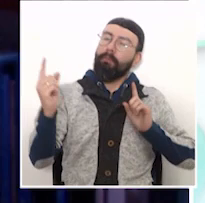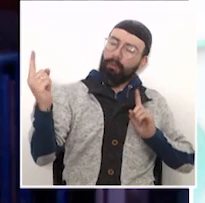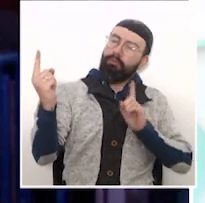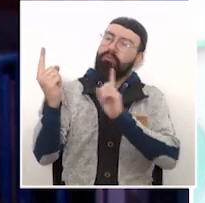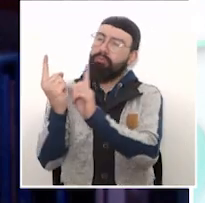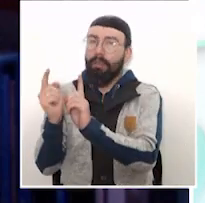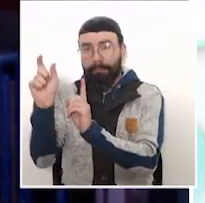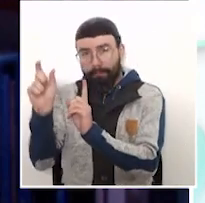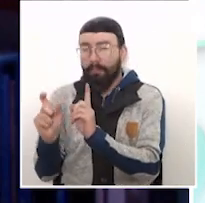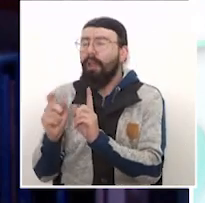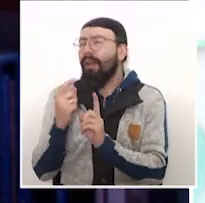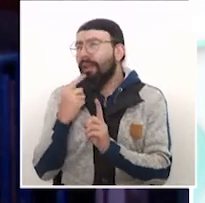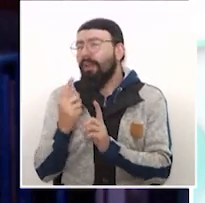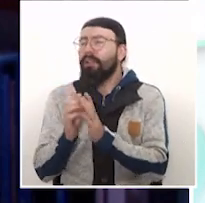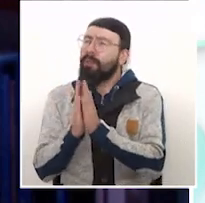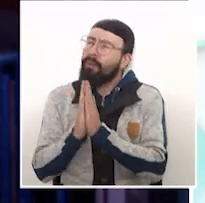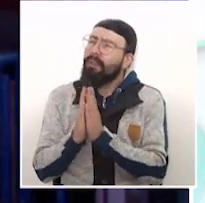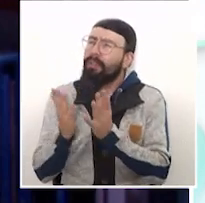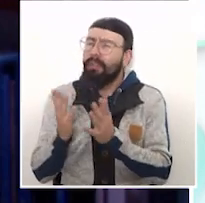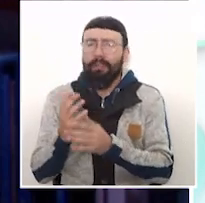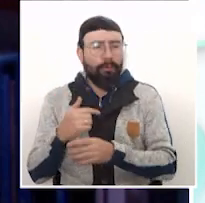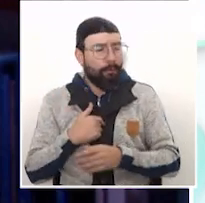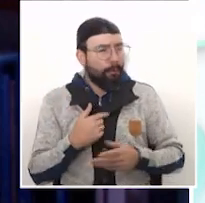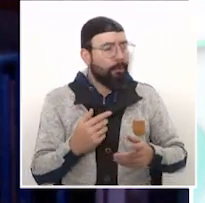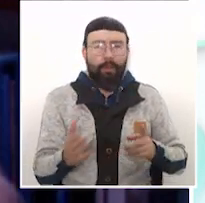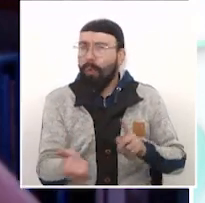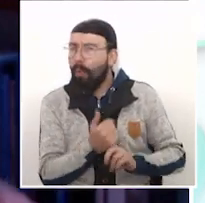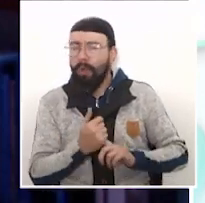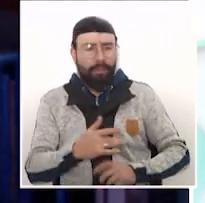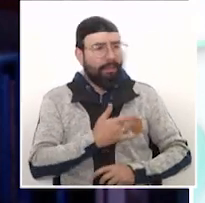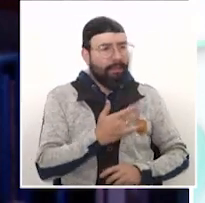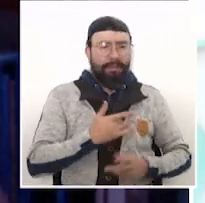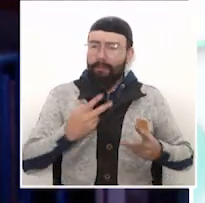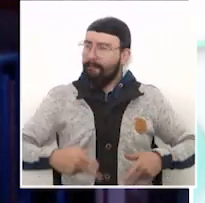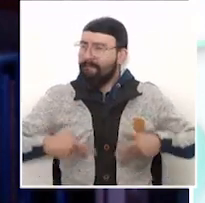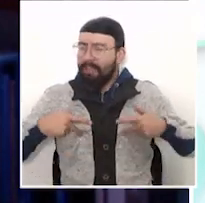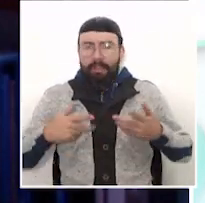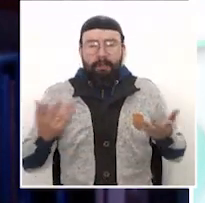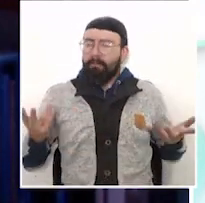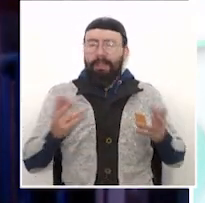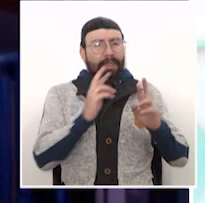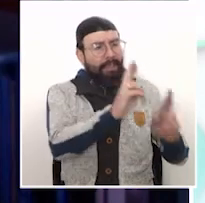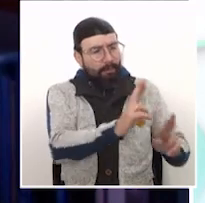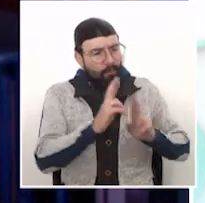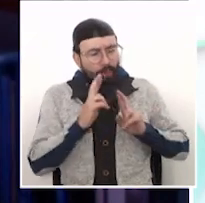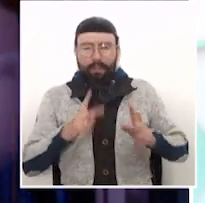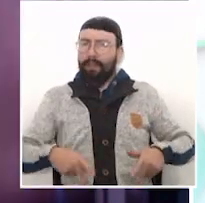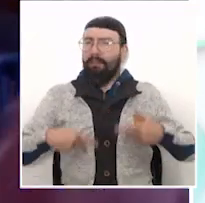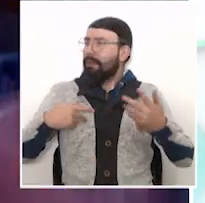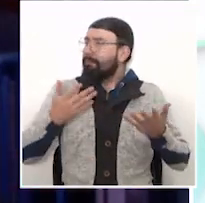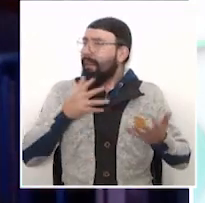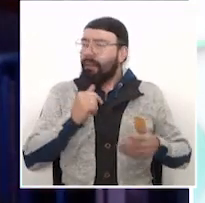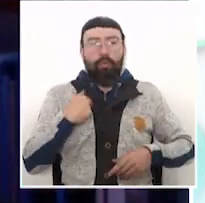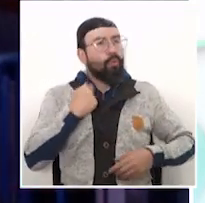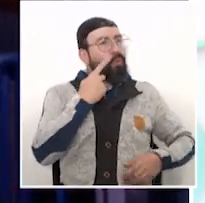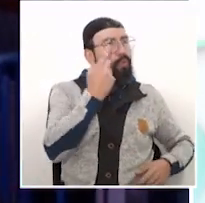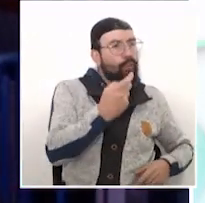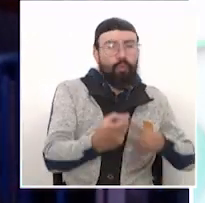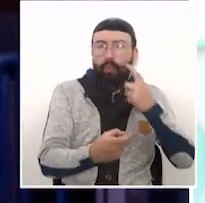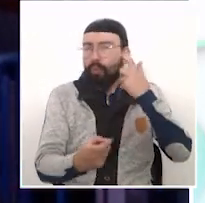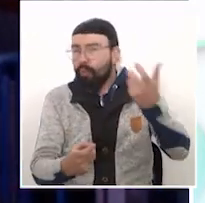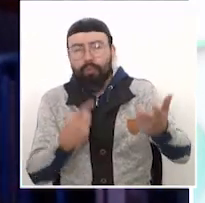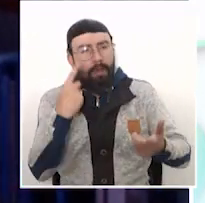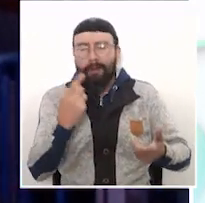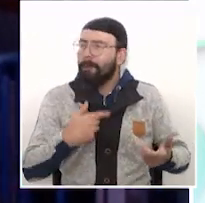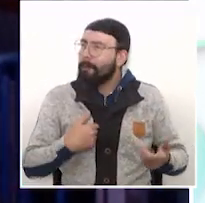Maestro, no encuentro el sentido a la vida. O sea, no le hallo respuestas. Mi vida busco por aquí, por allá, pero no